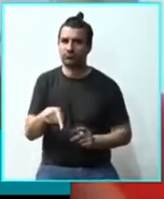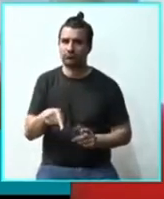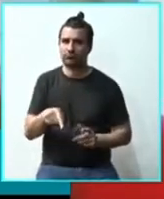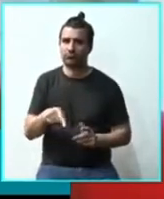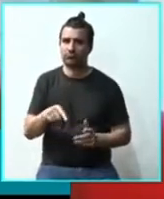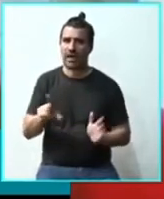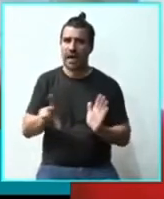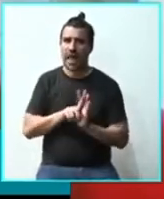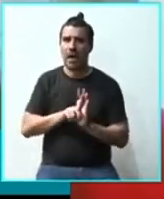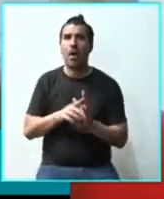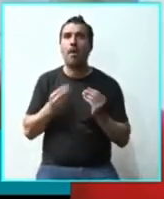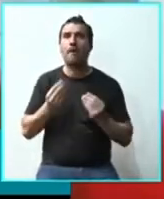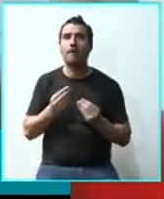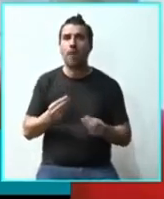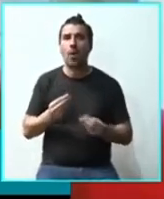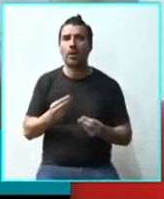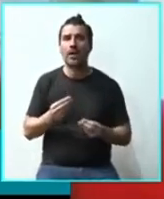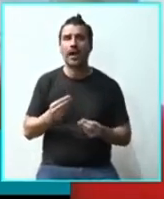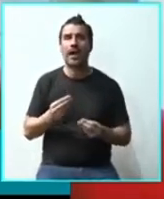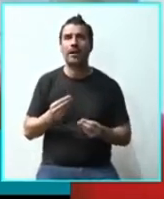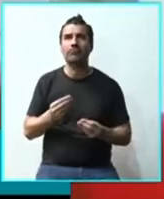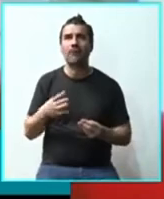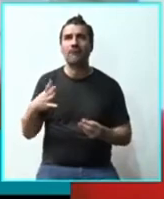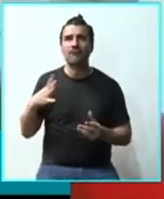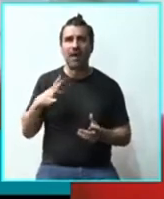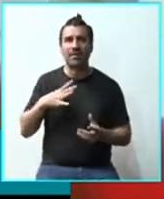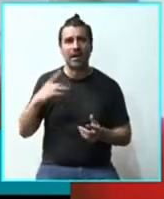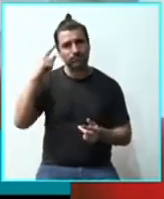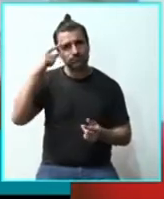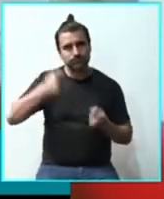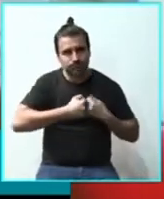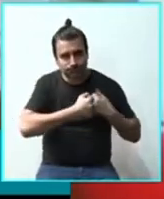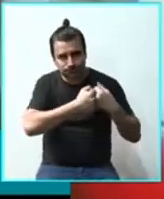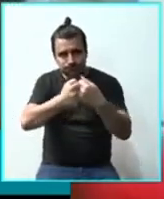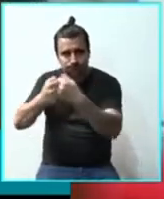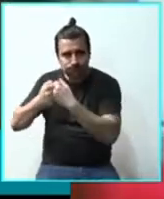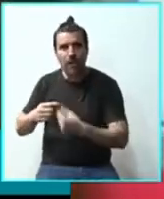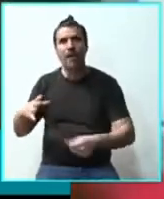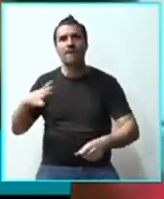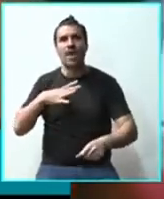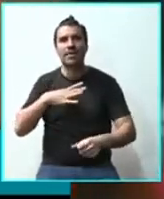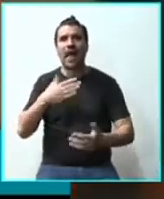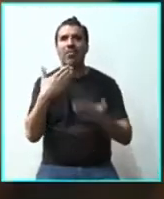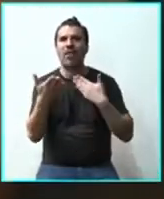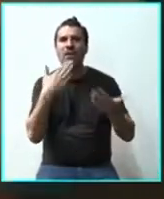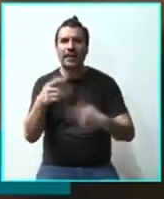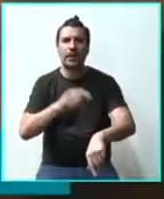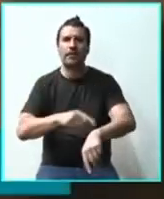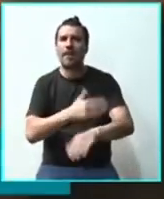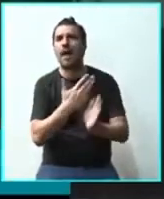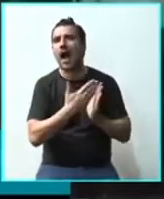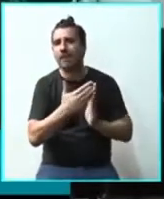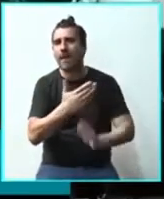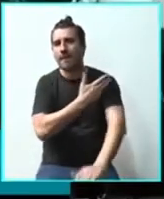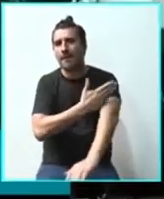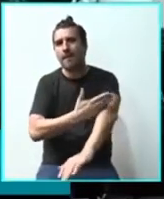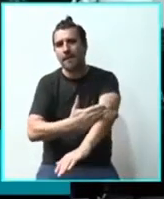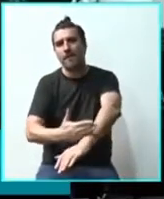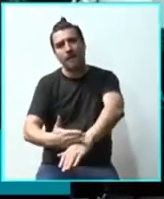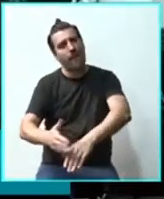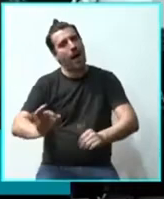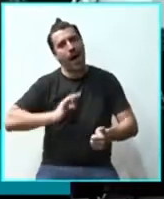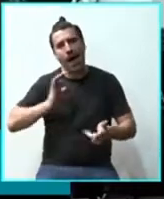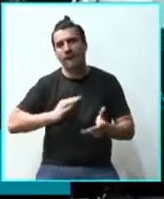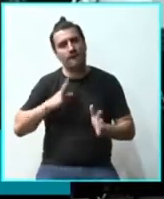sociedad, porque no lo hemos podido construir y porque debemos darnos los tiempos necesarios. Muchas gracias, señor presidente. Gracias, diputada. Tiene la palabra